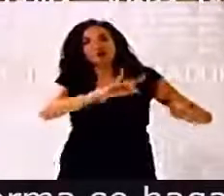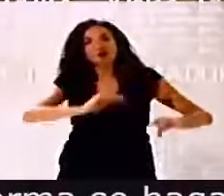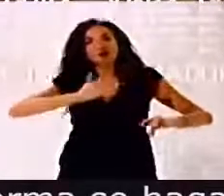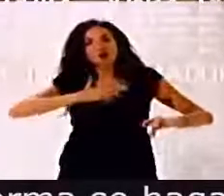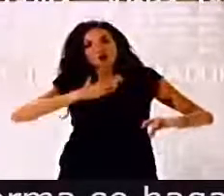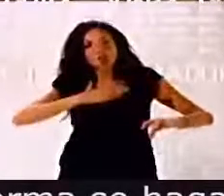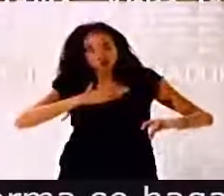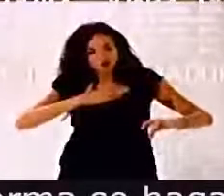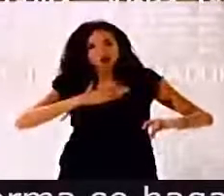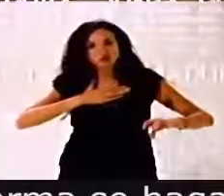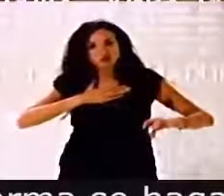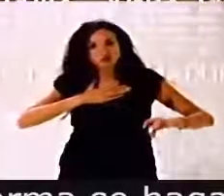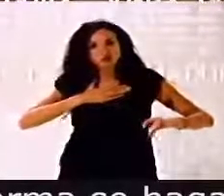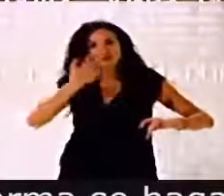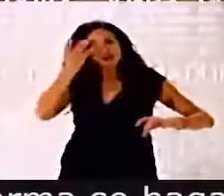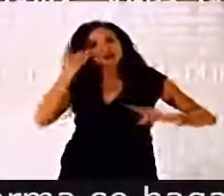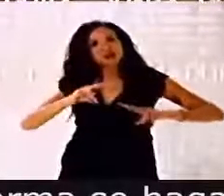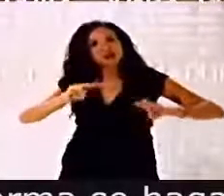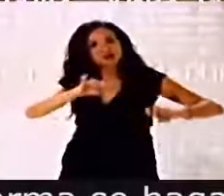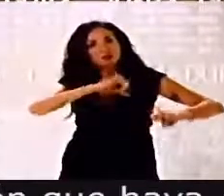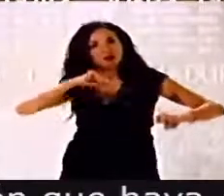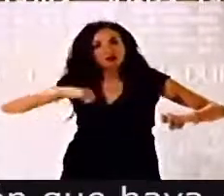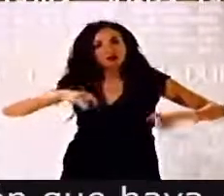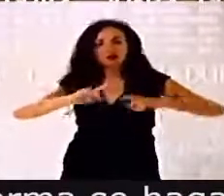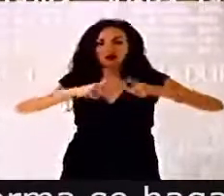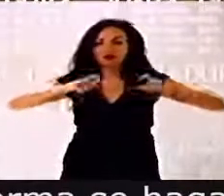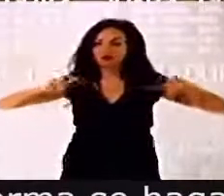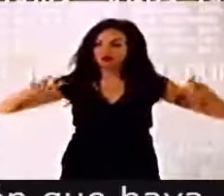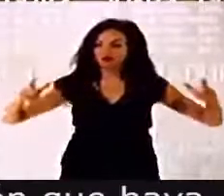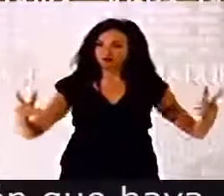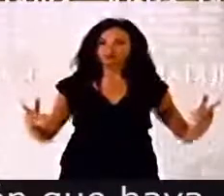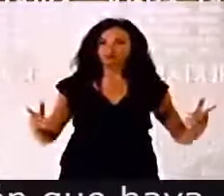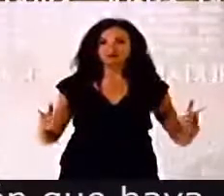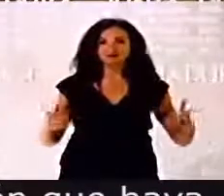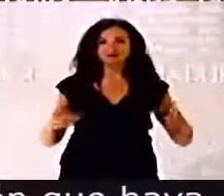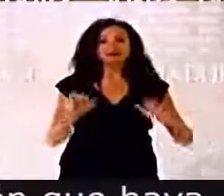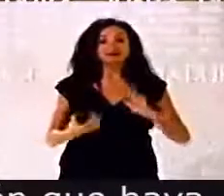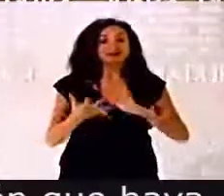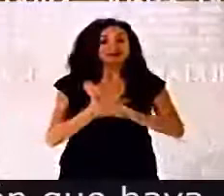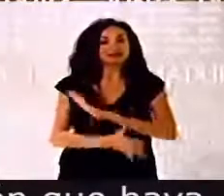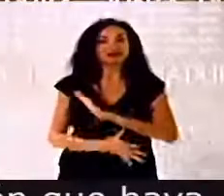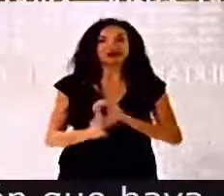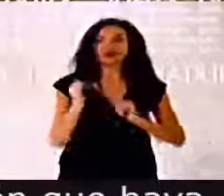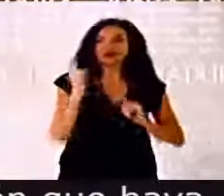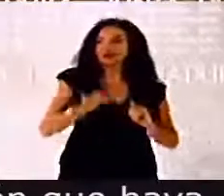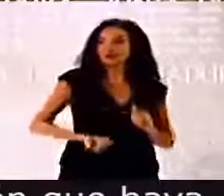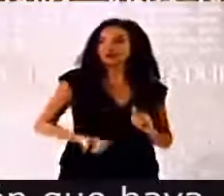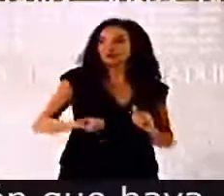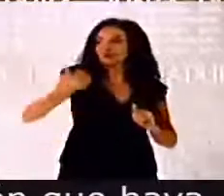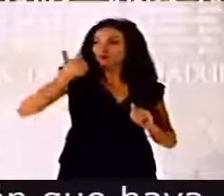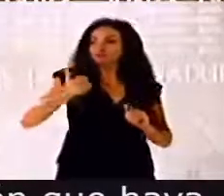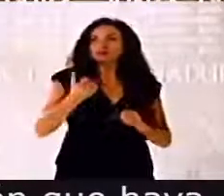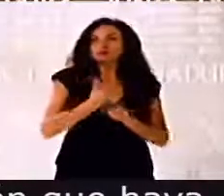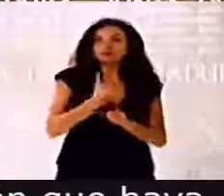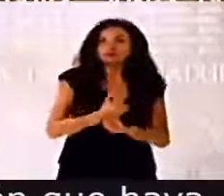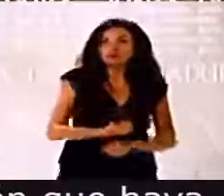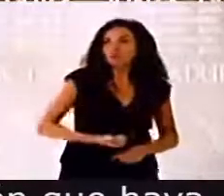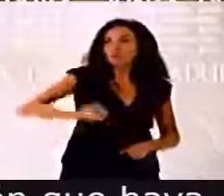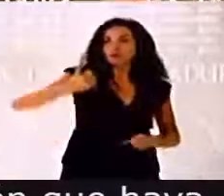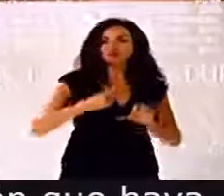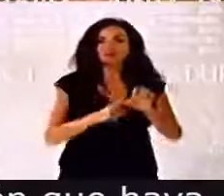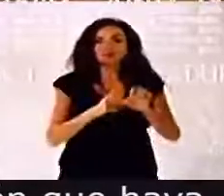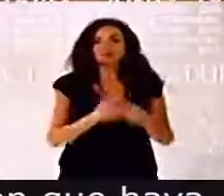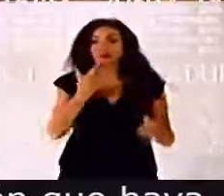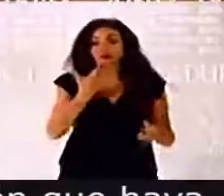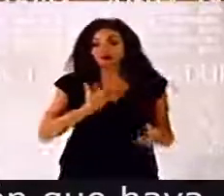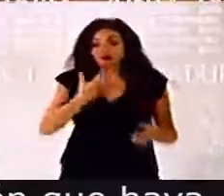haya mayor iniciativa privada que dé riqueza y empleo a Extremadura. Que los alcaldes ofrecen su sitio,